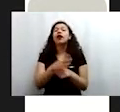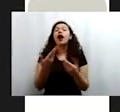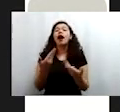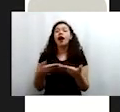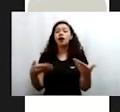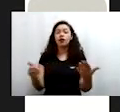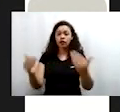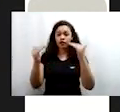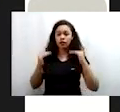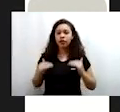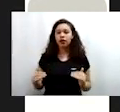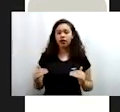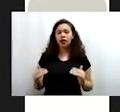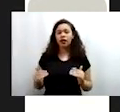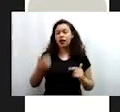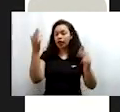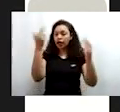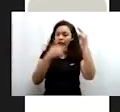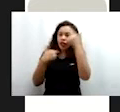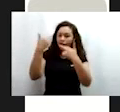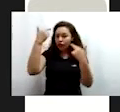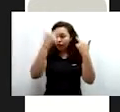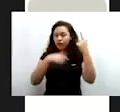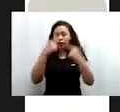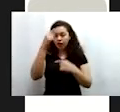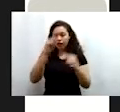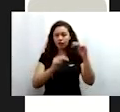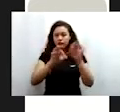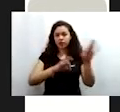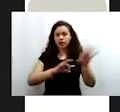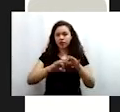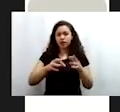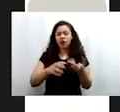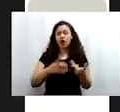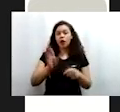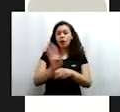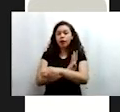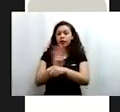al beneficio del análisis de puestos. Permítanme.